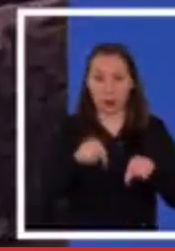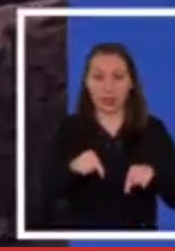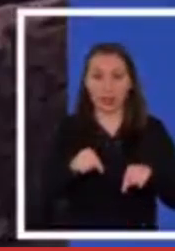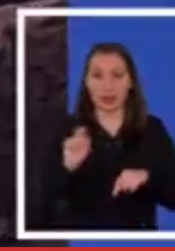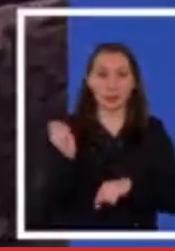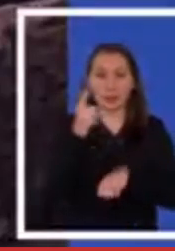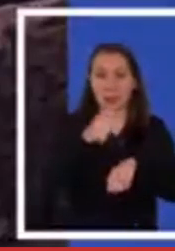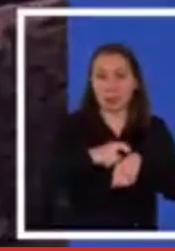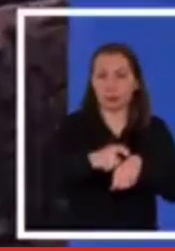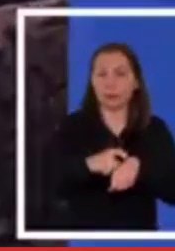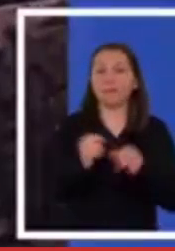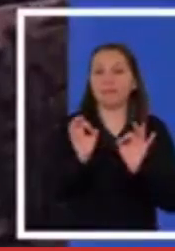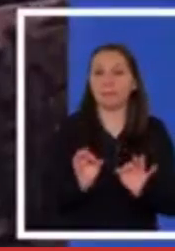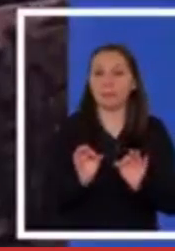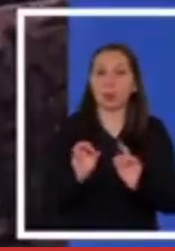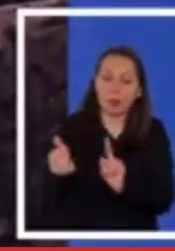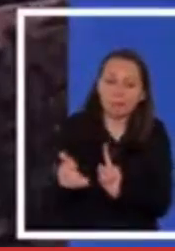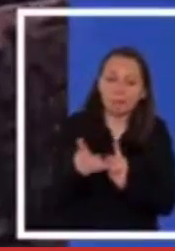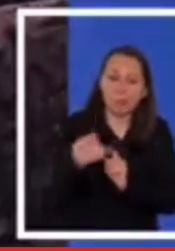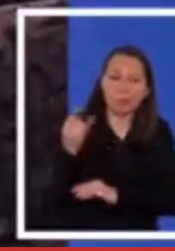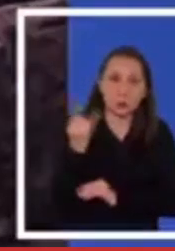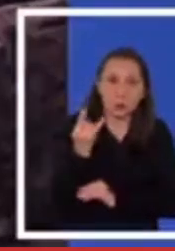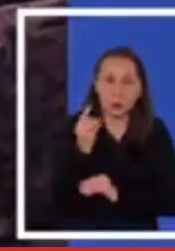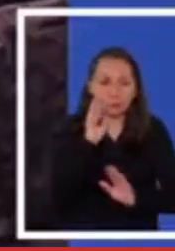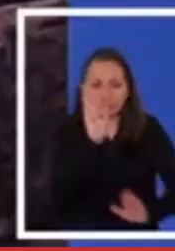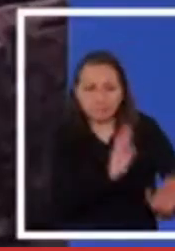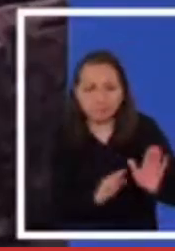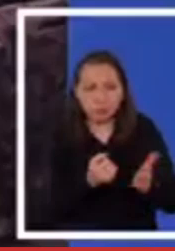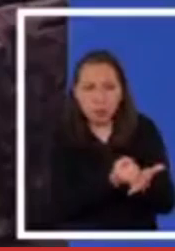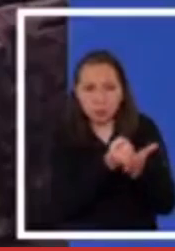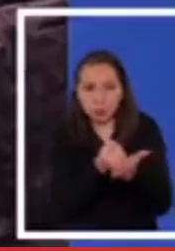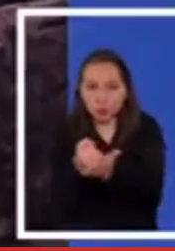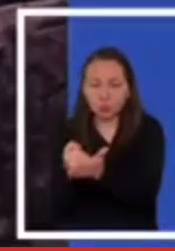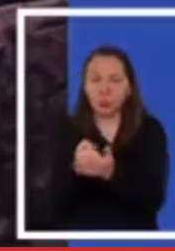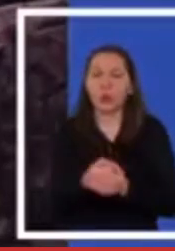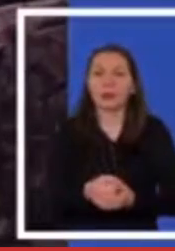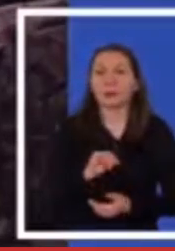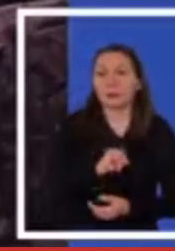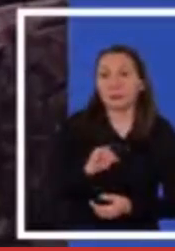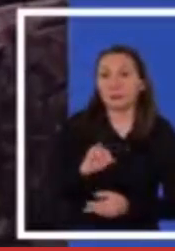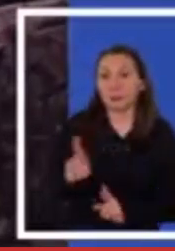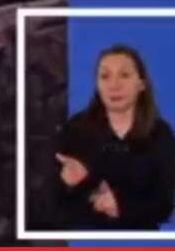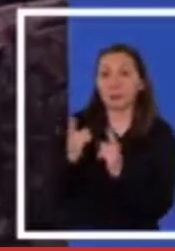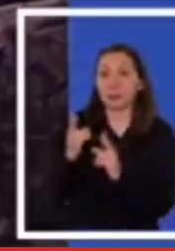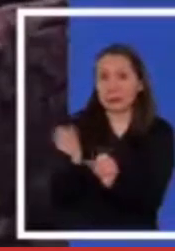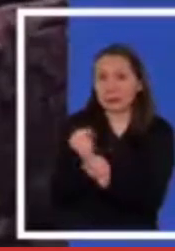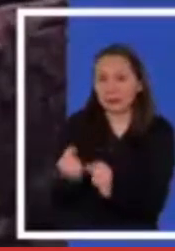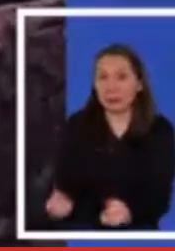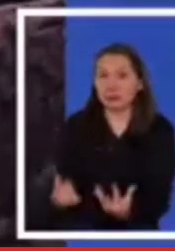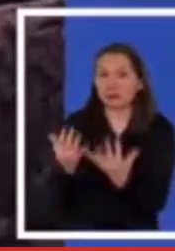bueno el primer momento fue ciertamente de contención de la emergencia y que la recuperación productiva